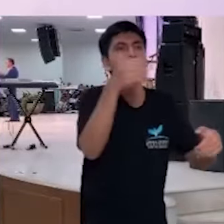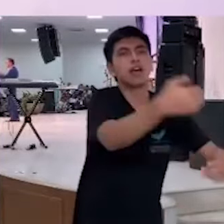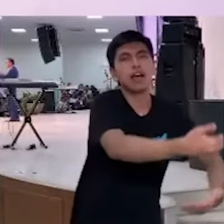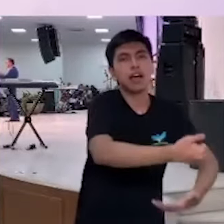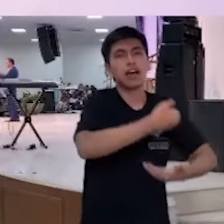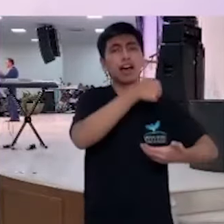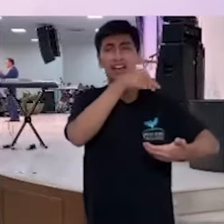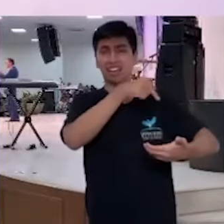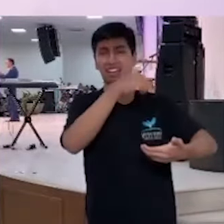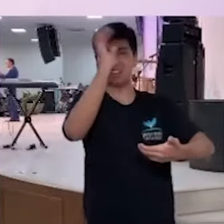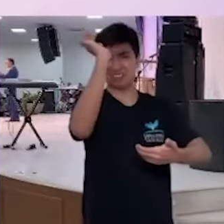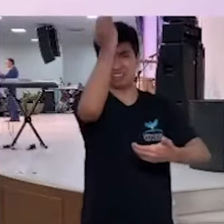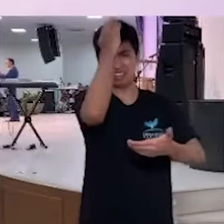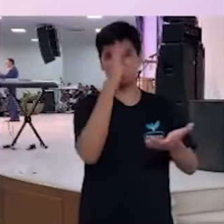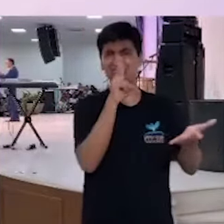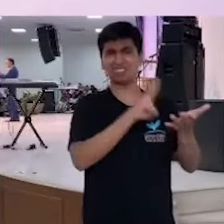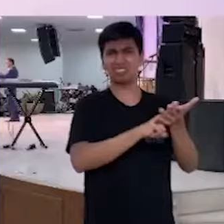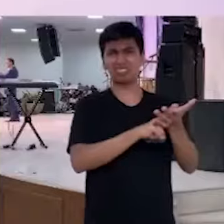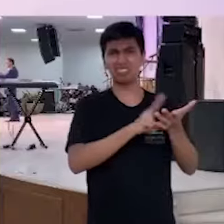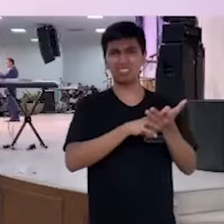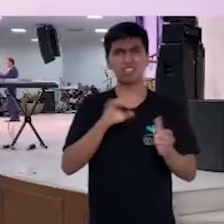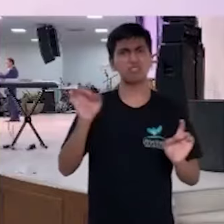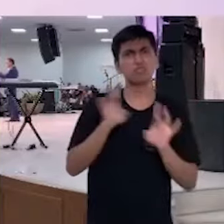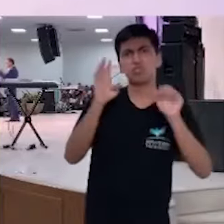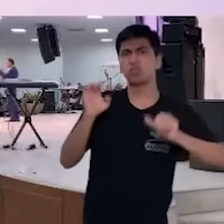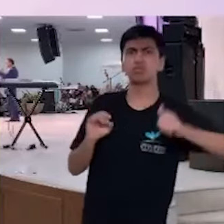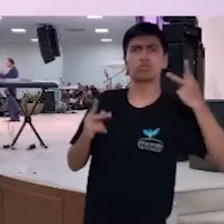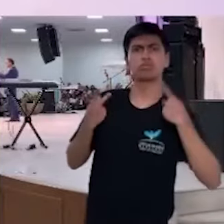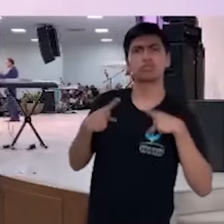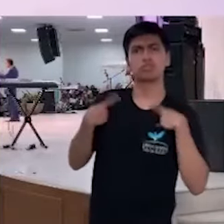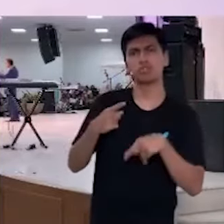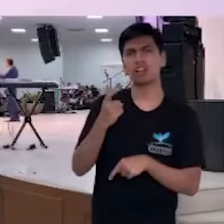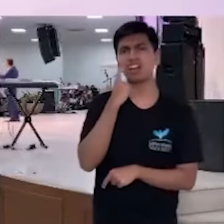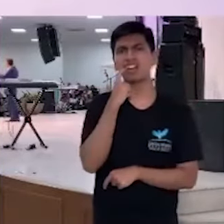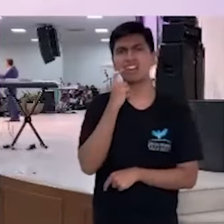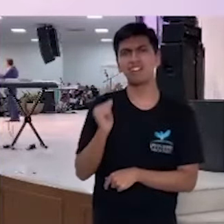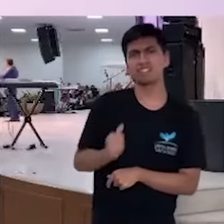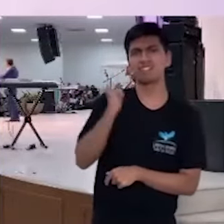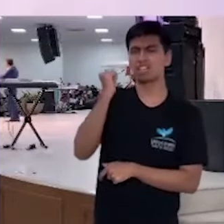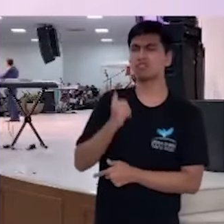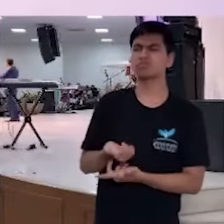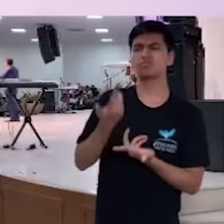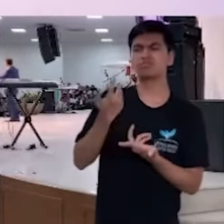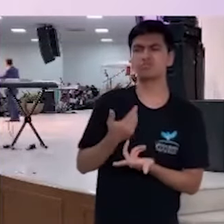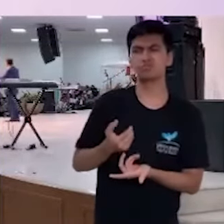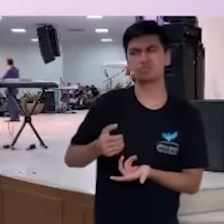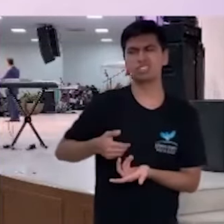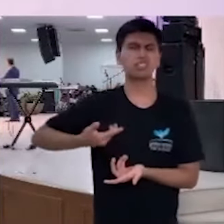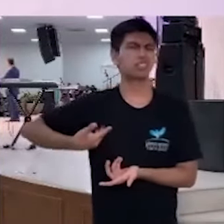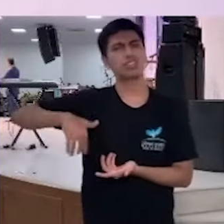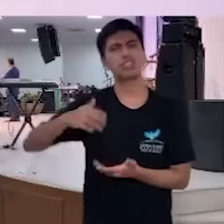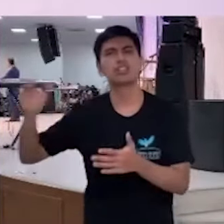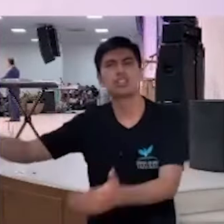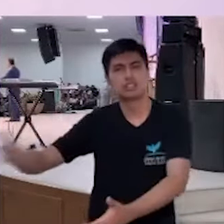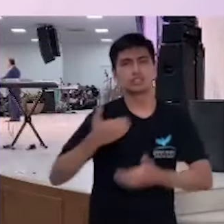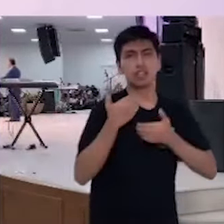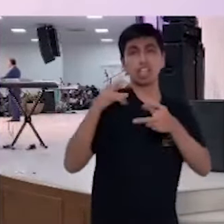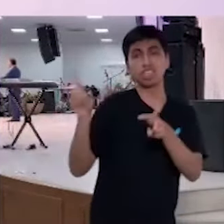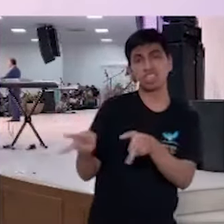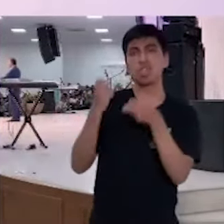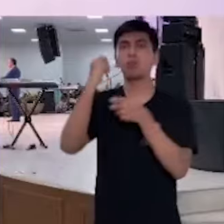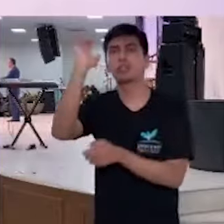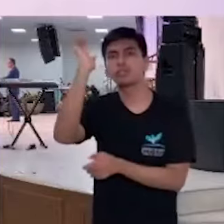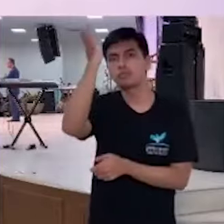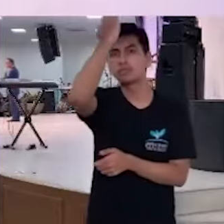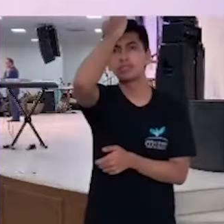tenía a tu mejor soldado. Tú te quedaste, tú teniendo, mira, la posibilidad de tomar para